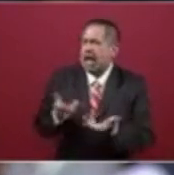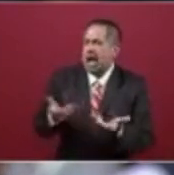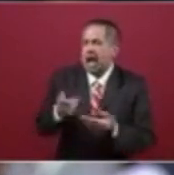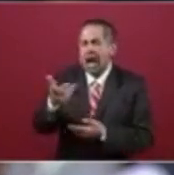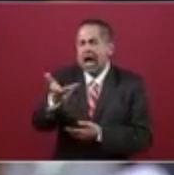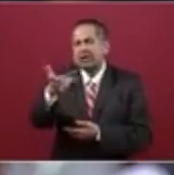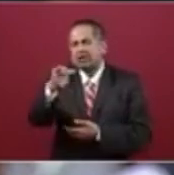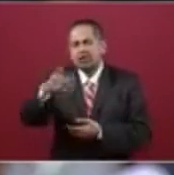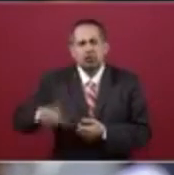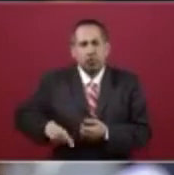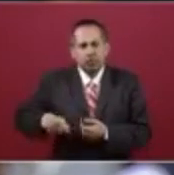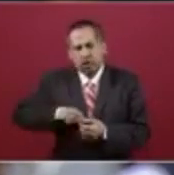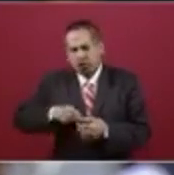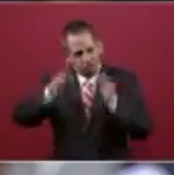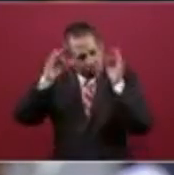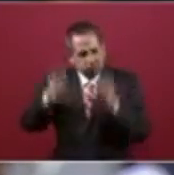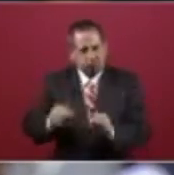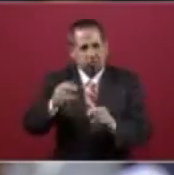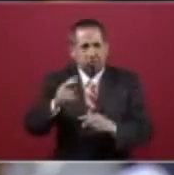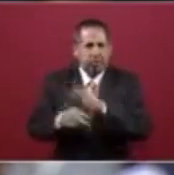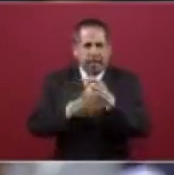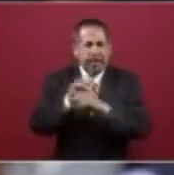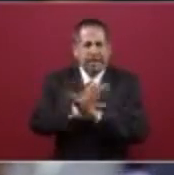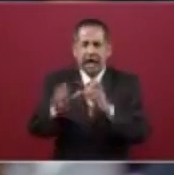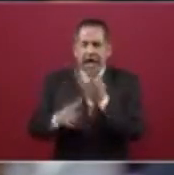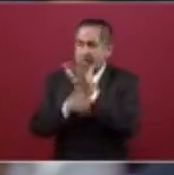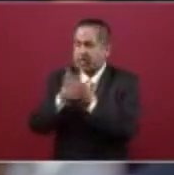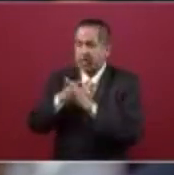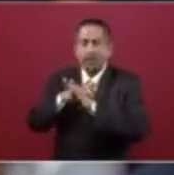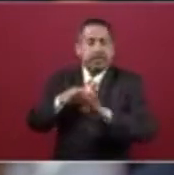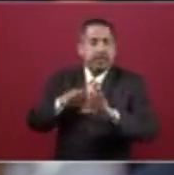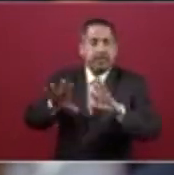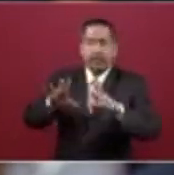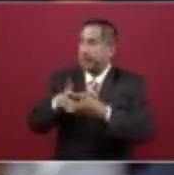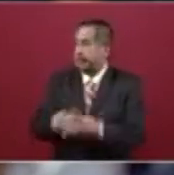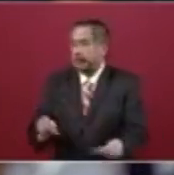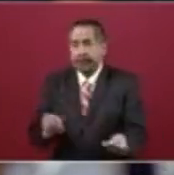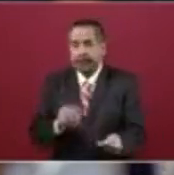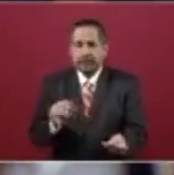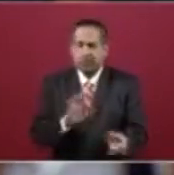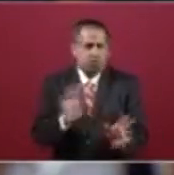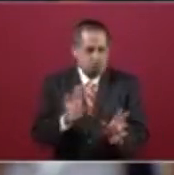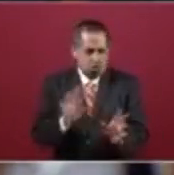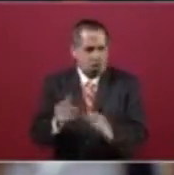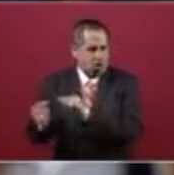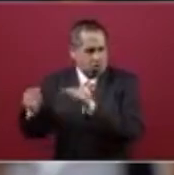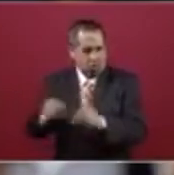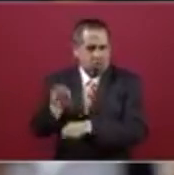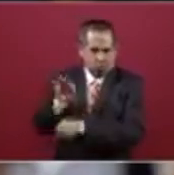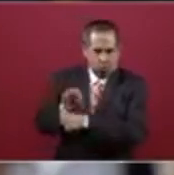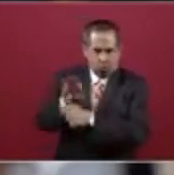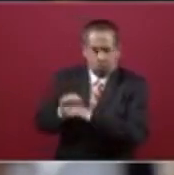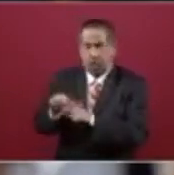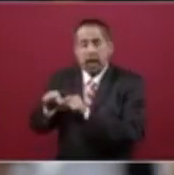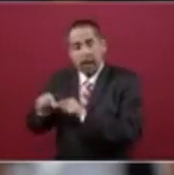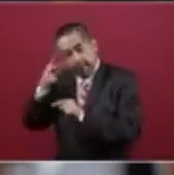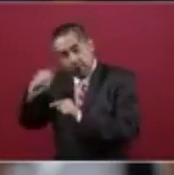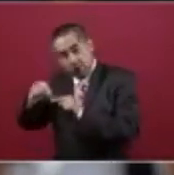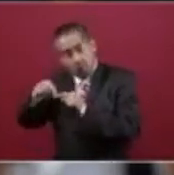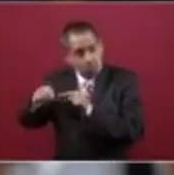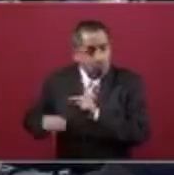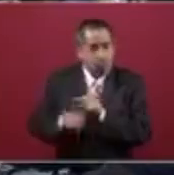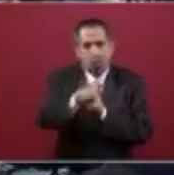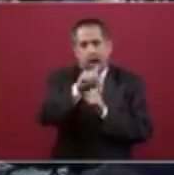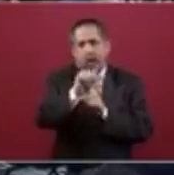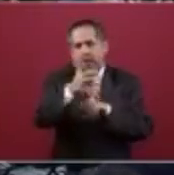su gobierno en concreto para detener la desaparición de migrantes centroamericanos en su paso por México, en toda la ruta, para que el